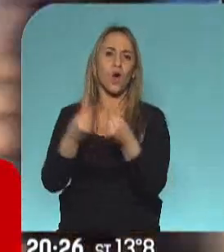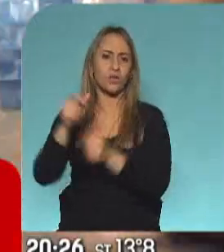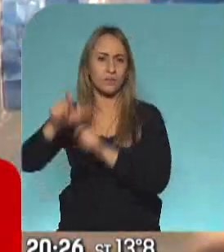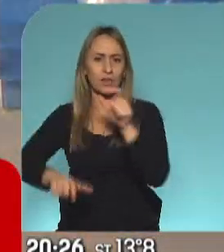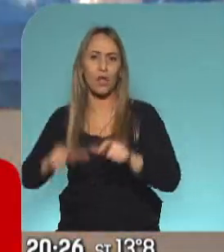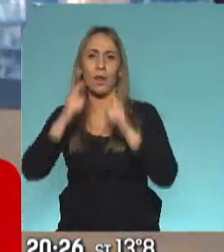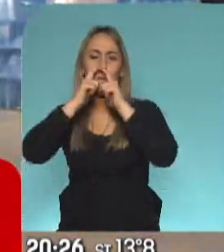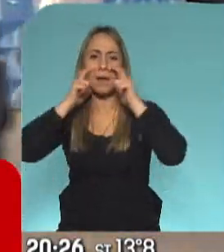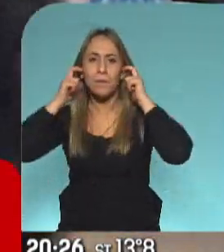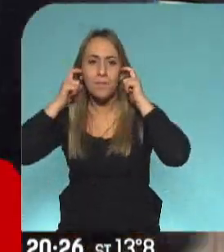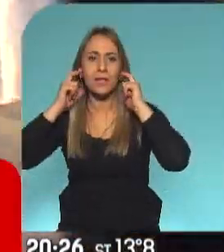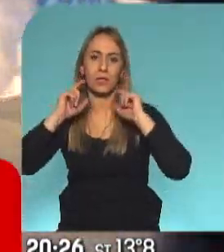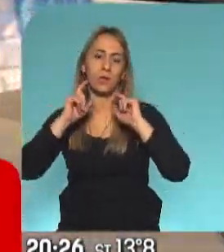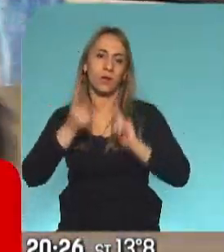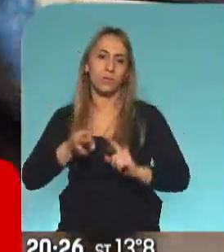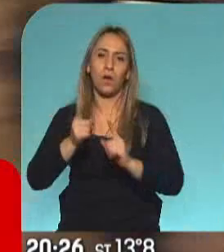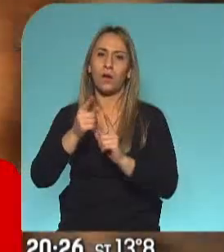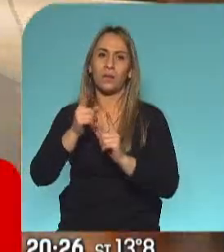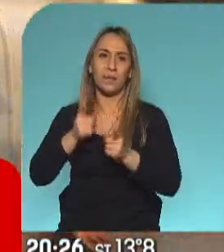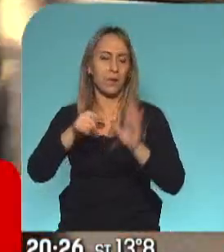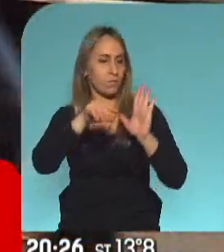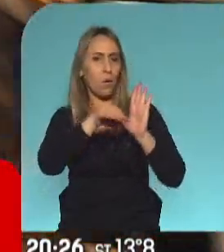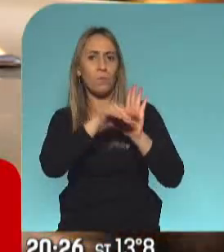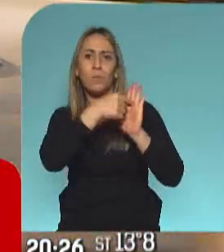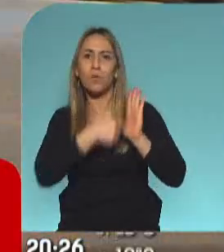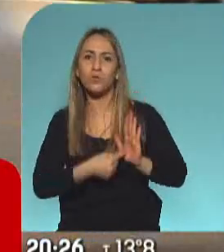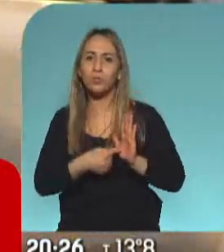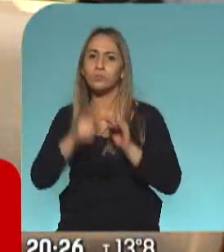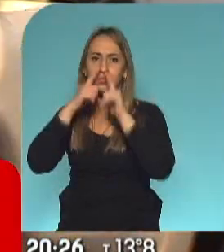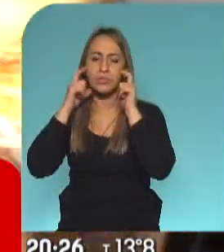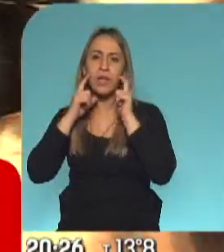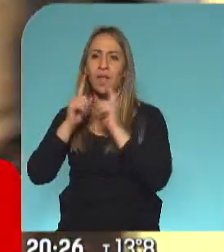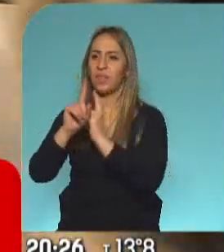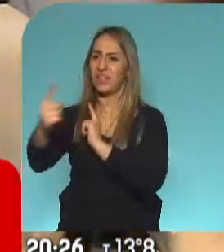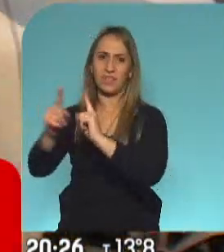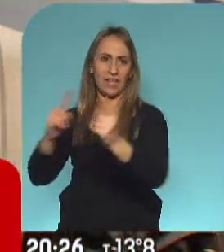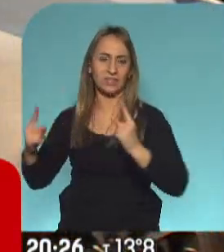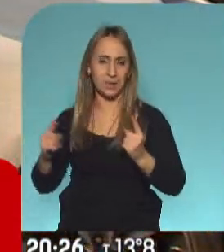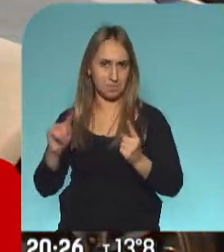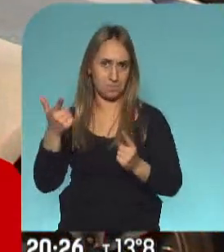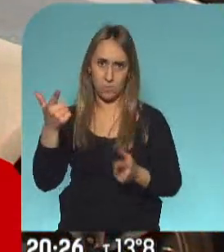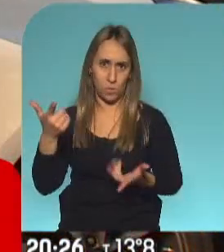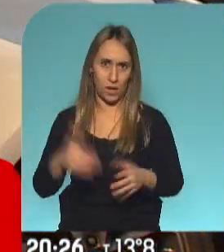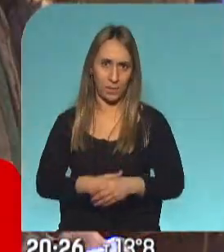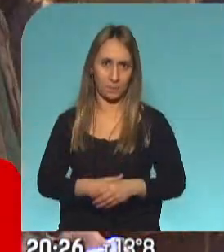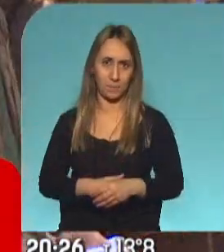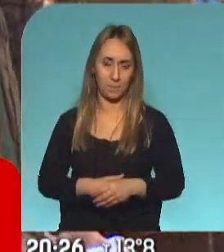barbijo, también hubo las medidas de distanciamiento. Vemos con mucha claridad que no están tomadas en todos los casos.